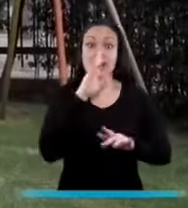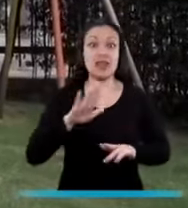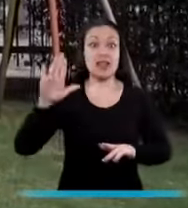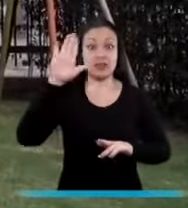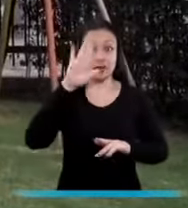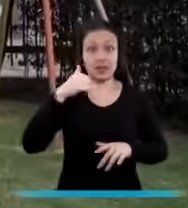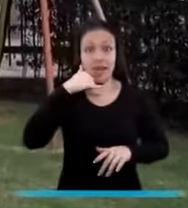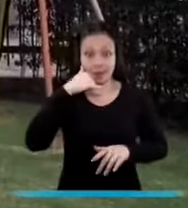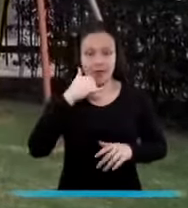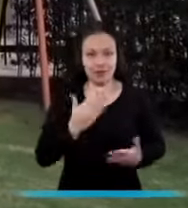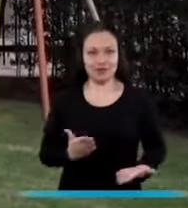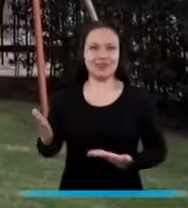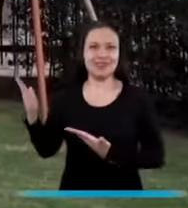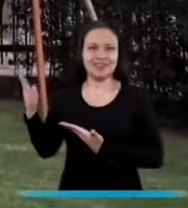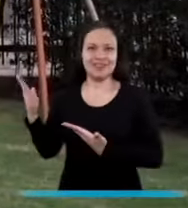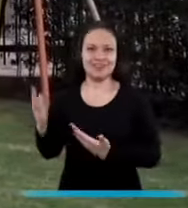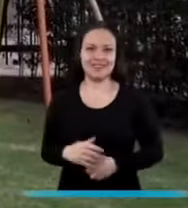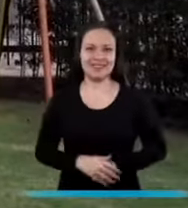telefónica nacional